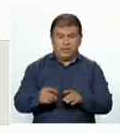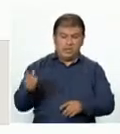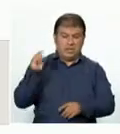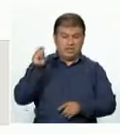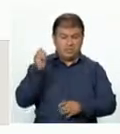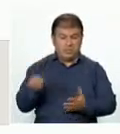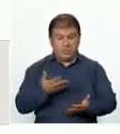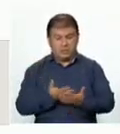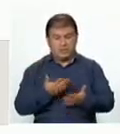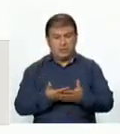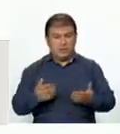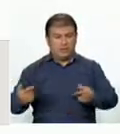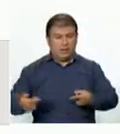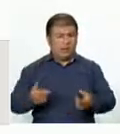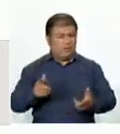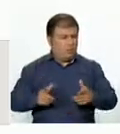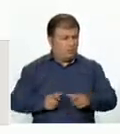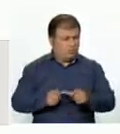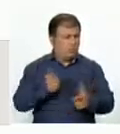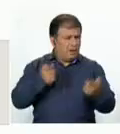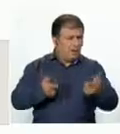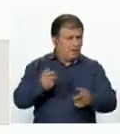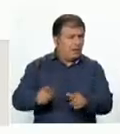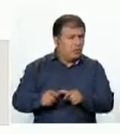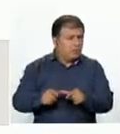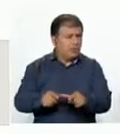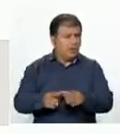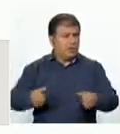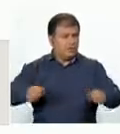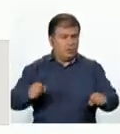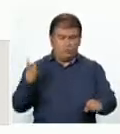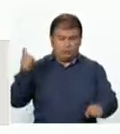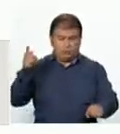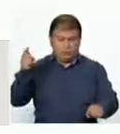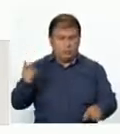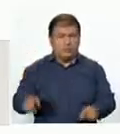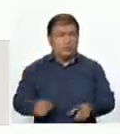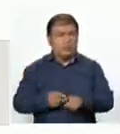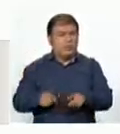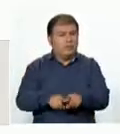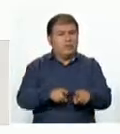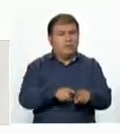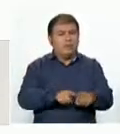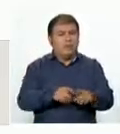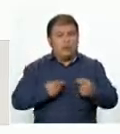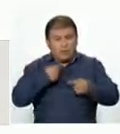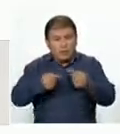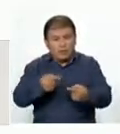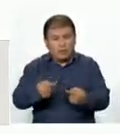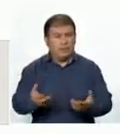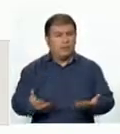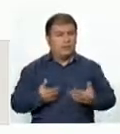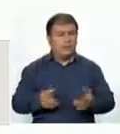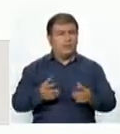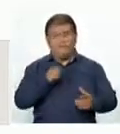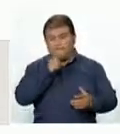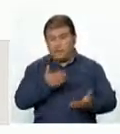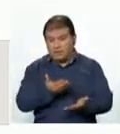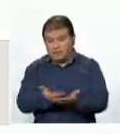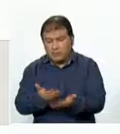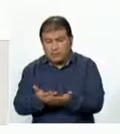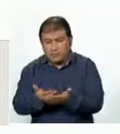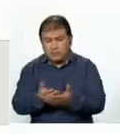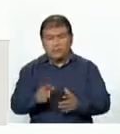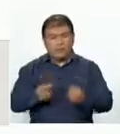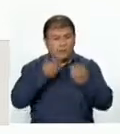testigos, este enfrentamiento continuó incluso a bordo de las motos. Esto igual, como les comento, está todo por confirmar, información